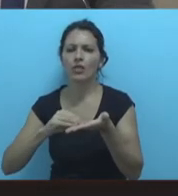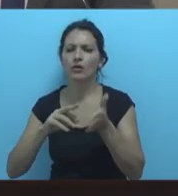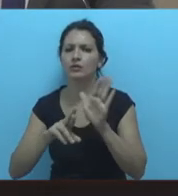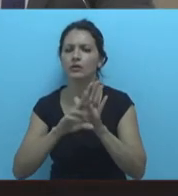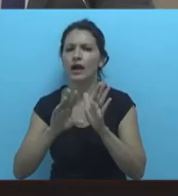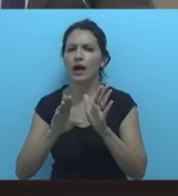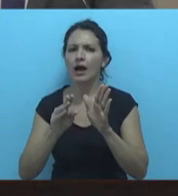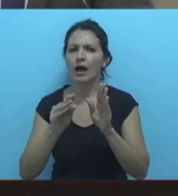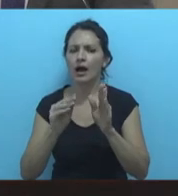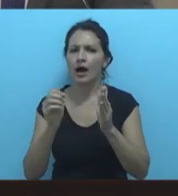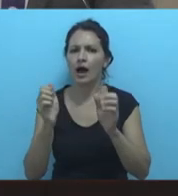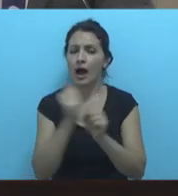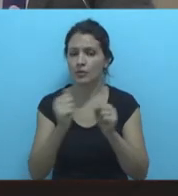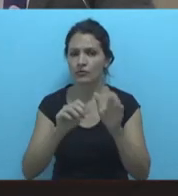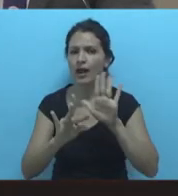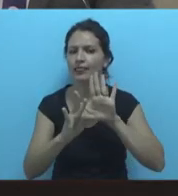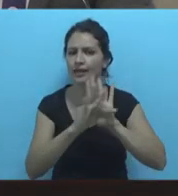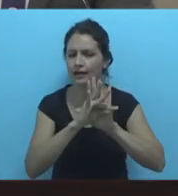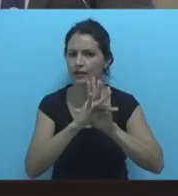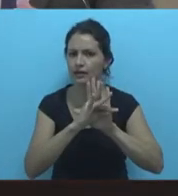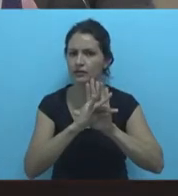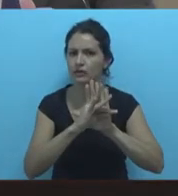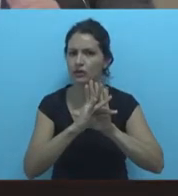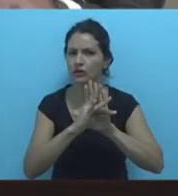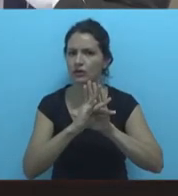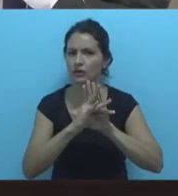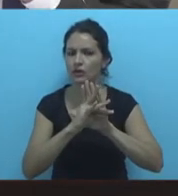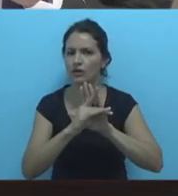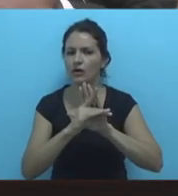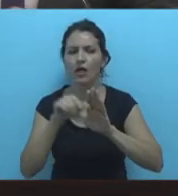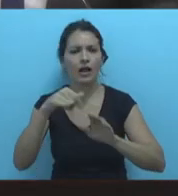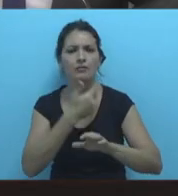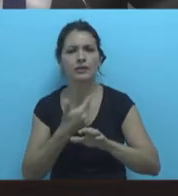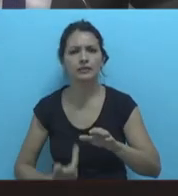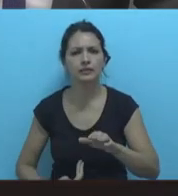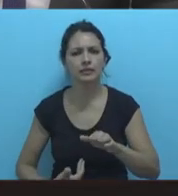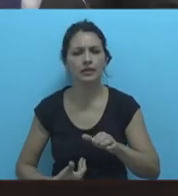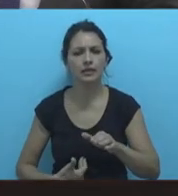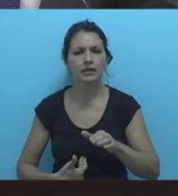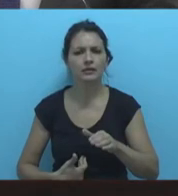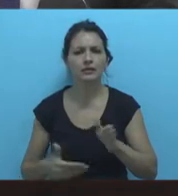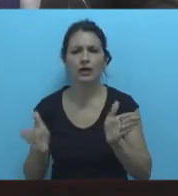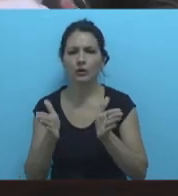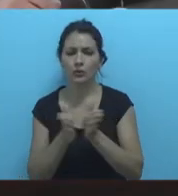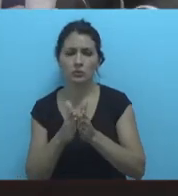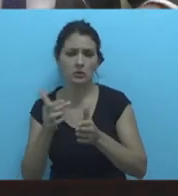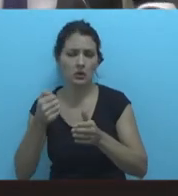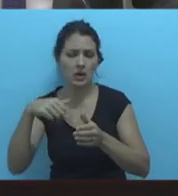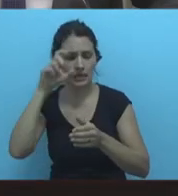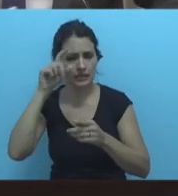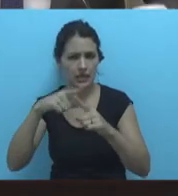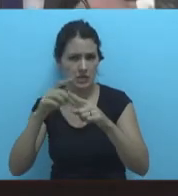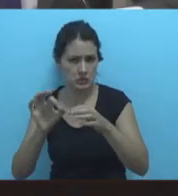resuelve ratificar el decreto 016 de fecha 11 de marzo de la presidencia de esta Cámara de Diputados con sus anexos 1, 2